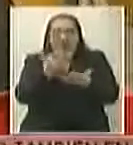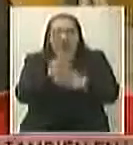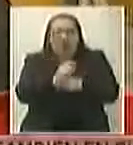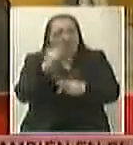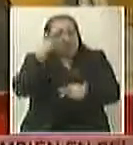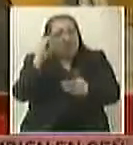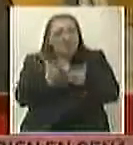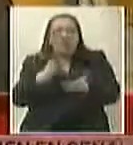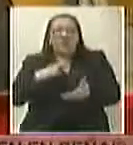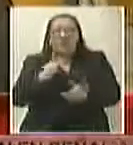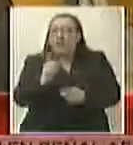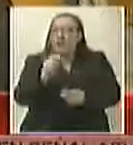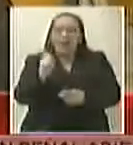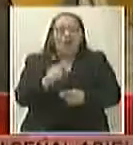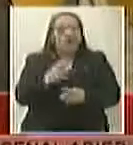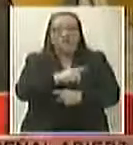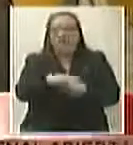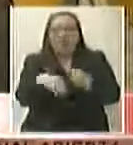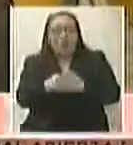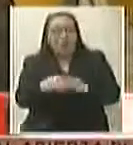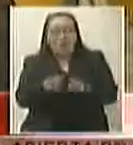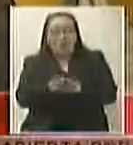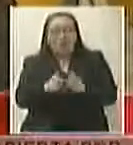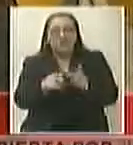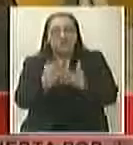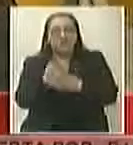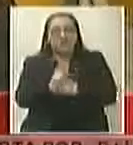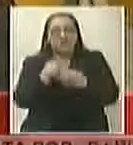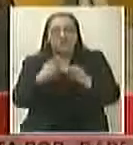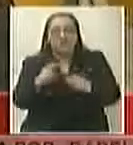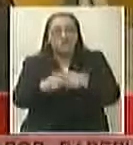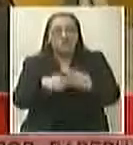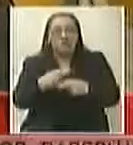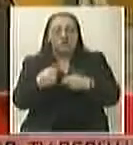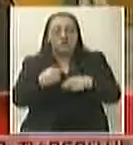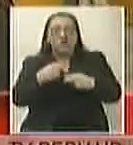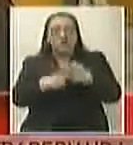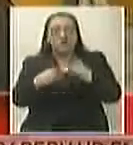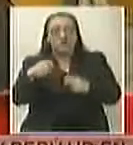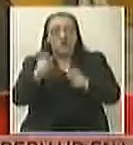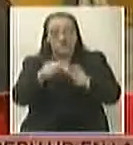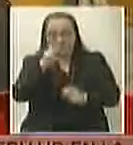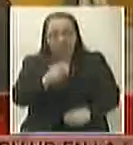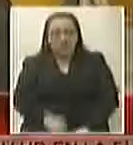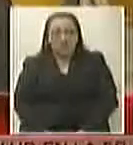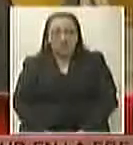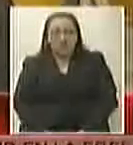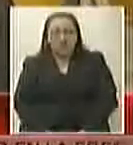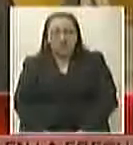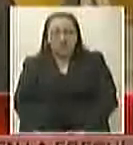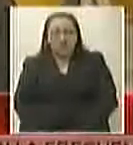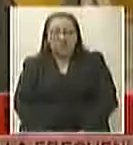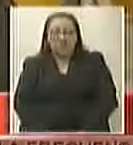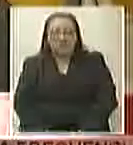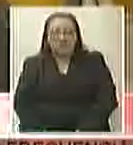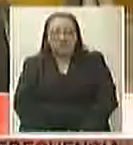colegios particulares y la educación pública nacional debe ser a un nivel que se merezcan los peruanos, ¿no? La ministra Patricia